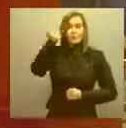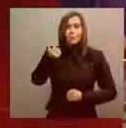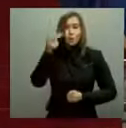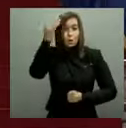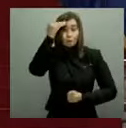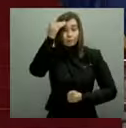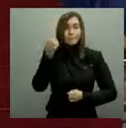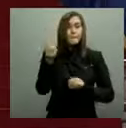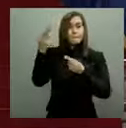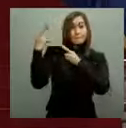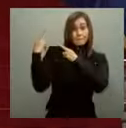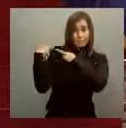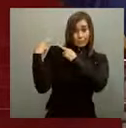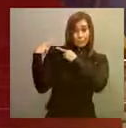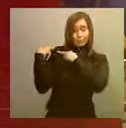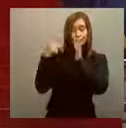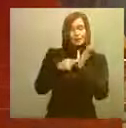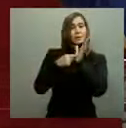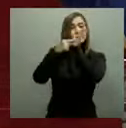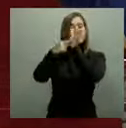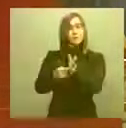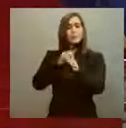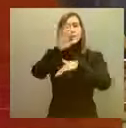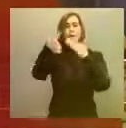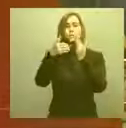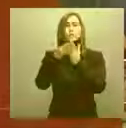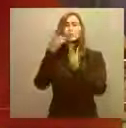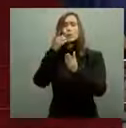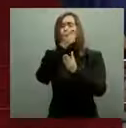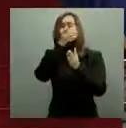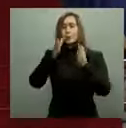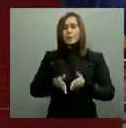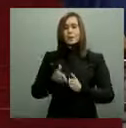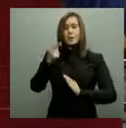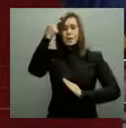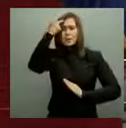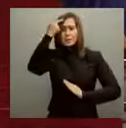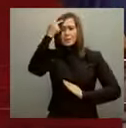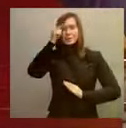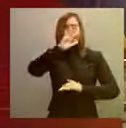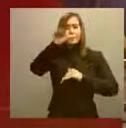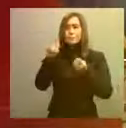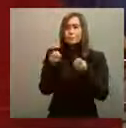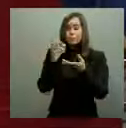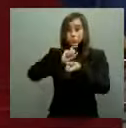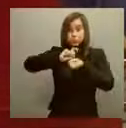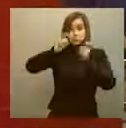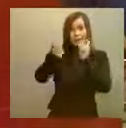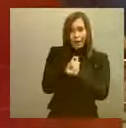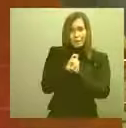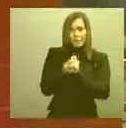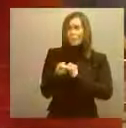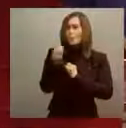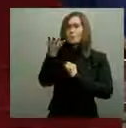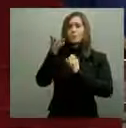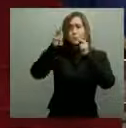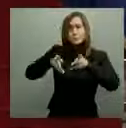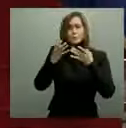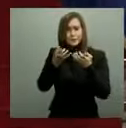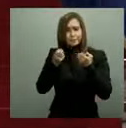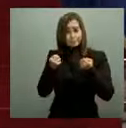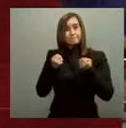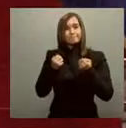pueblo dominicano y cumplir con las aspiraciones de cambio que millones de ciudadanos habían depositado en mí en las últimas